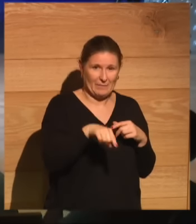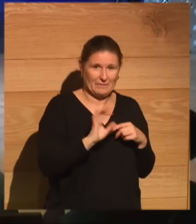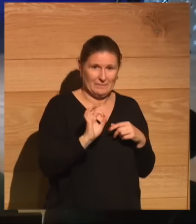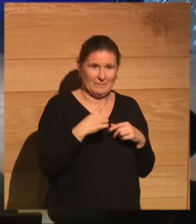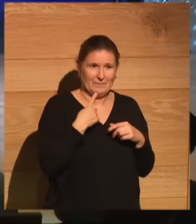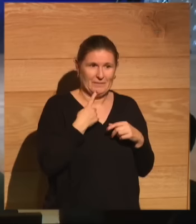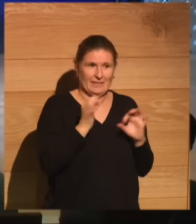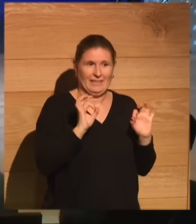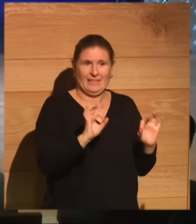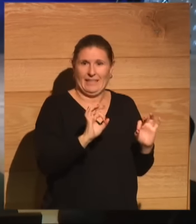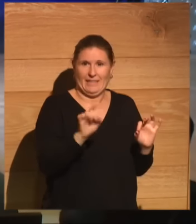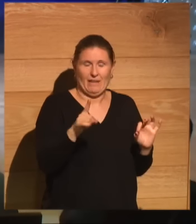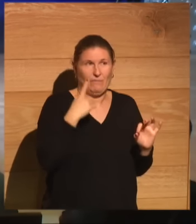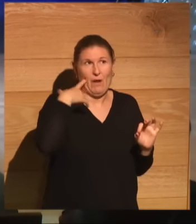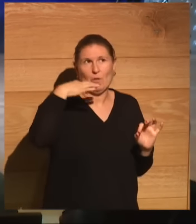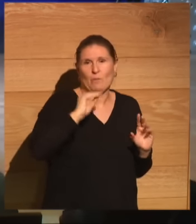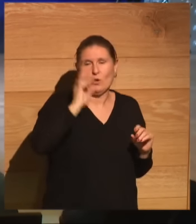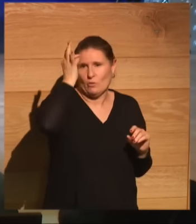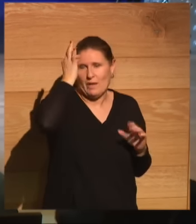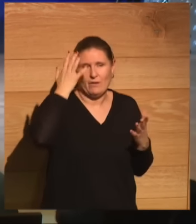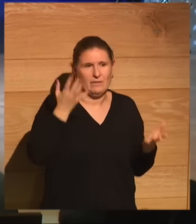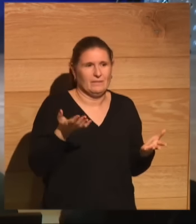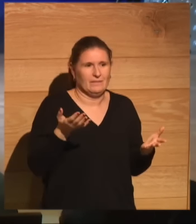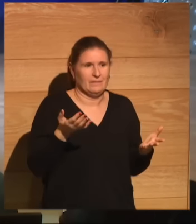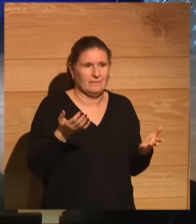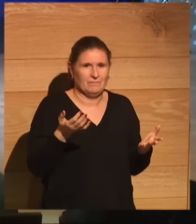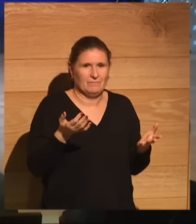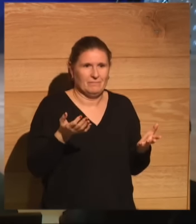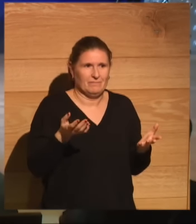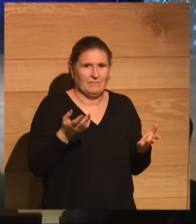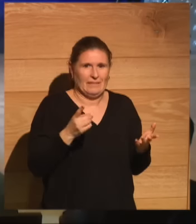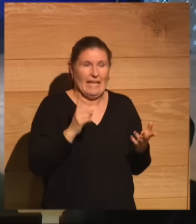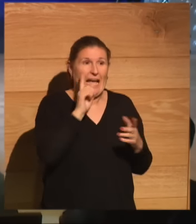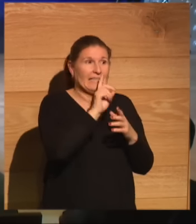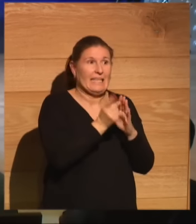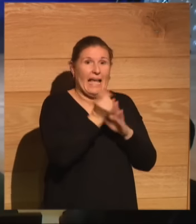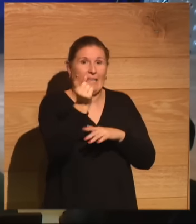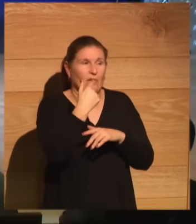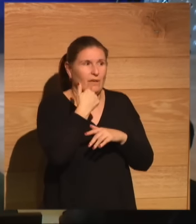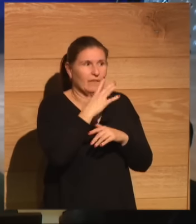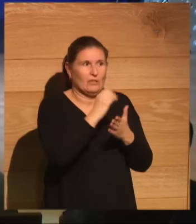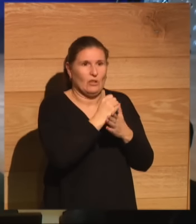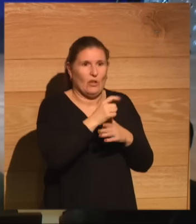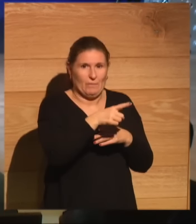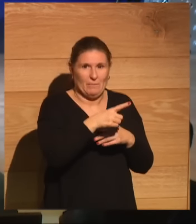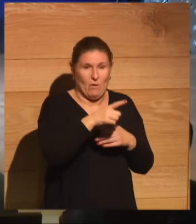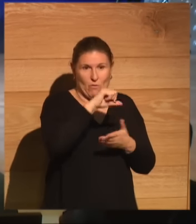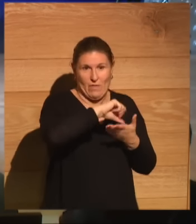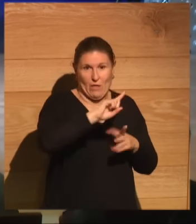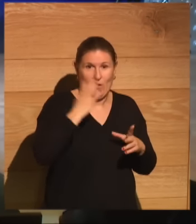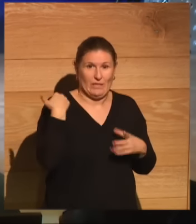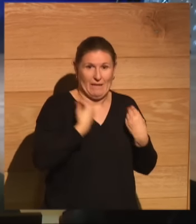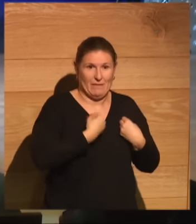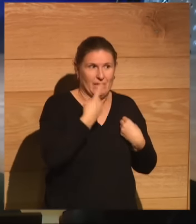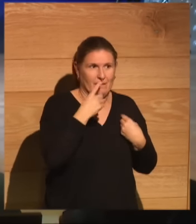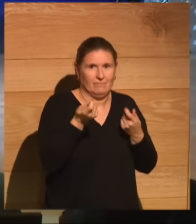En Burbank era famoso. Ha salido Tim Burton y iban echando las cancelas por todo Burbank. El caso es que, ¿qué hacemos con una persona como esta